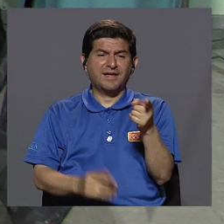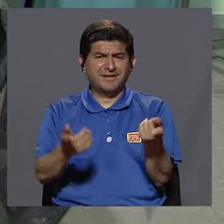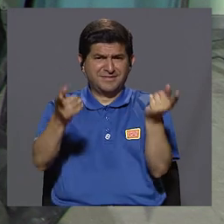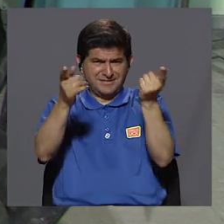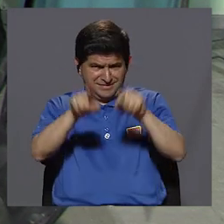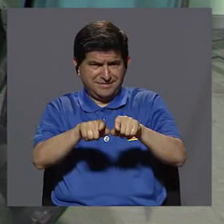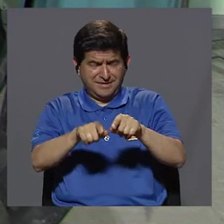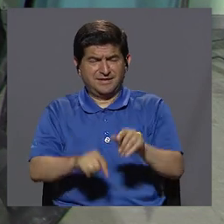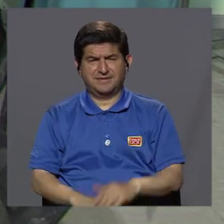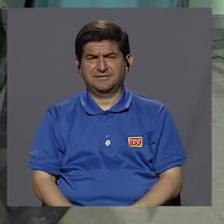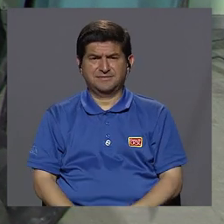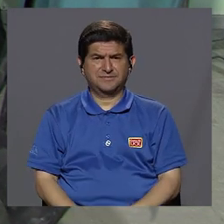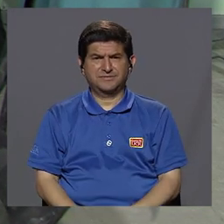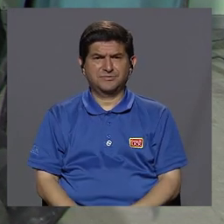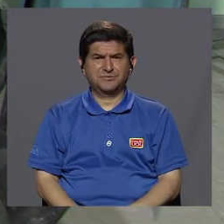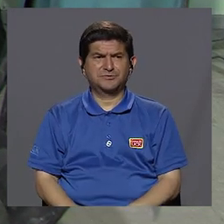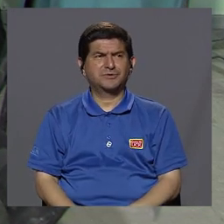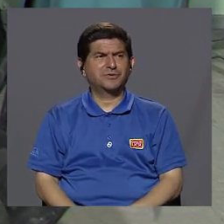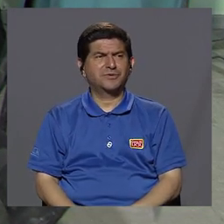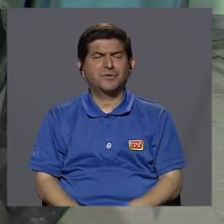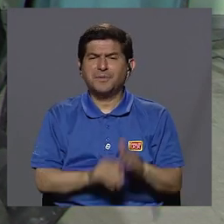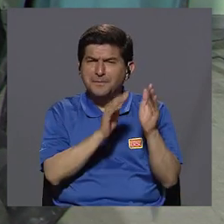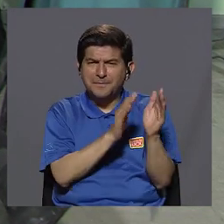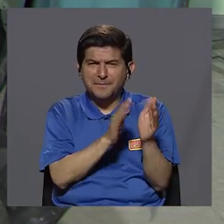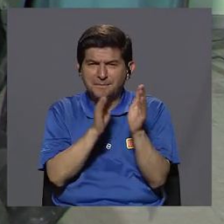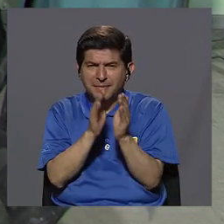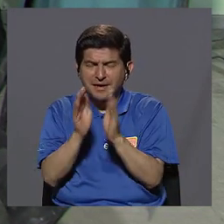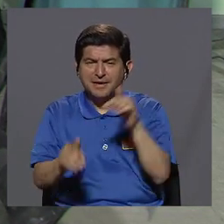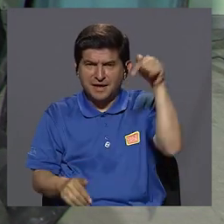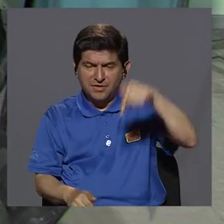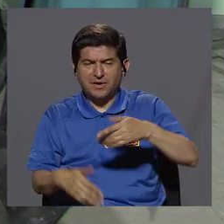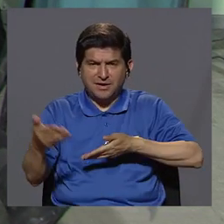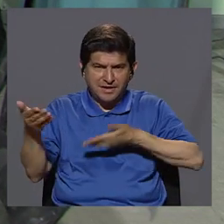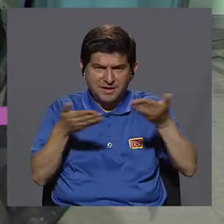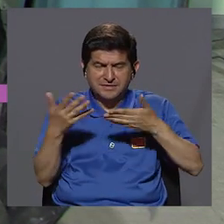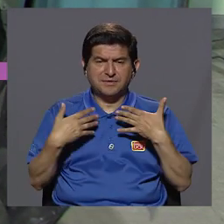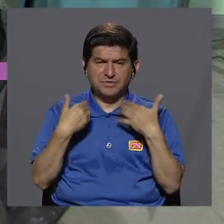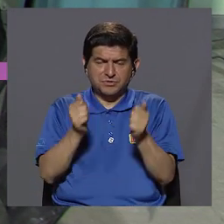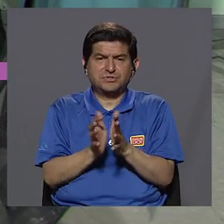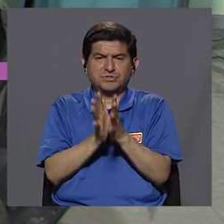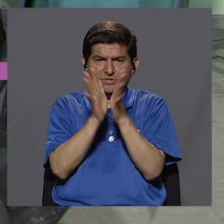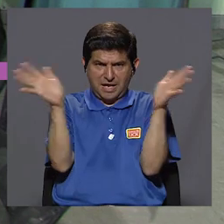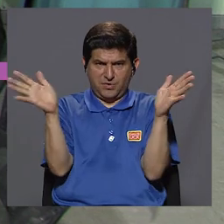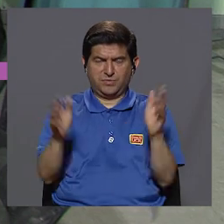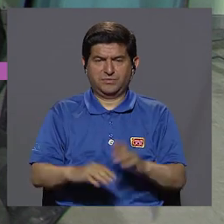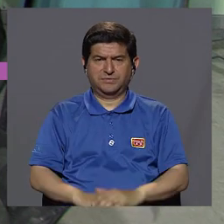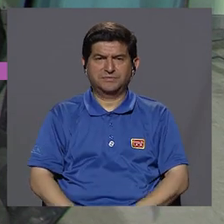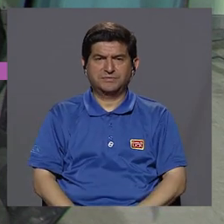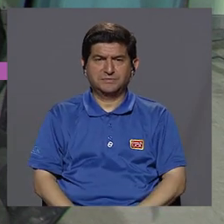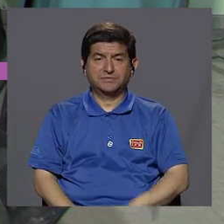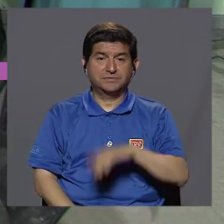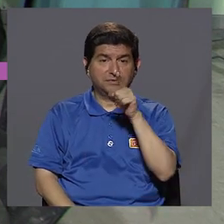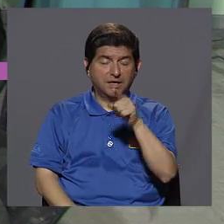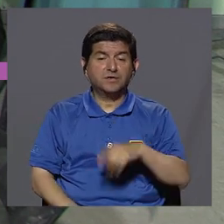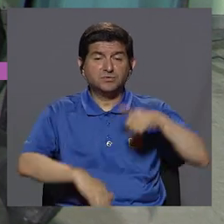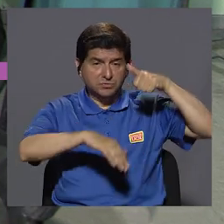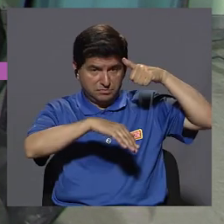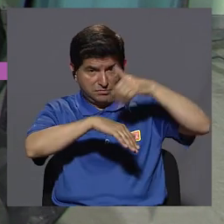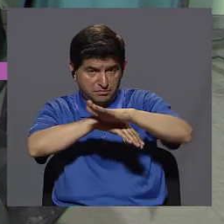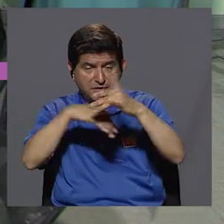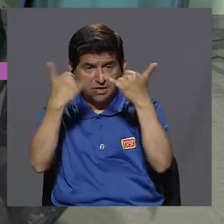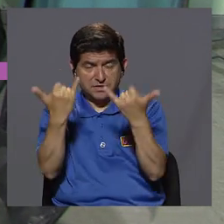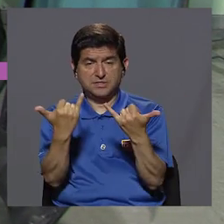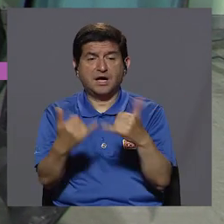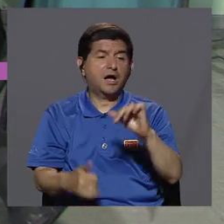caso digamos es como cómo está organizado acá en el servicio de salud público por ejemplo a usted se lo permite ya